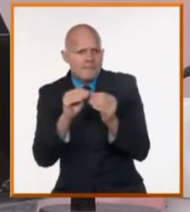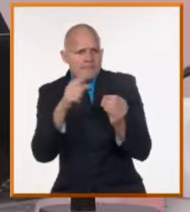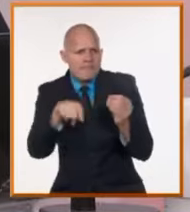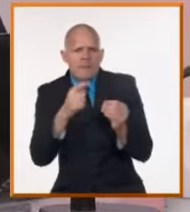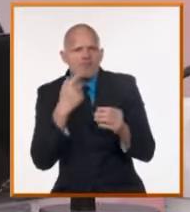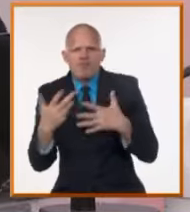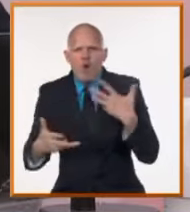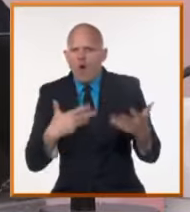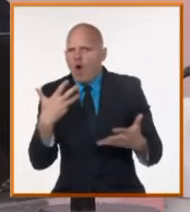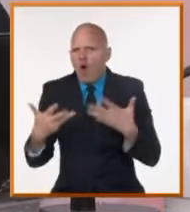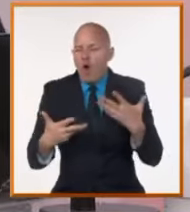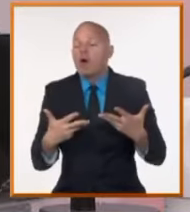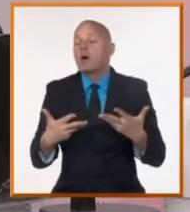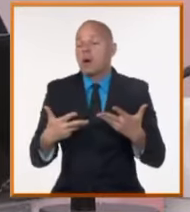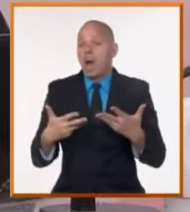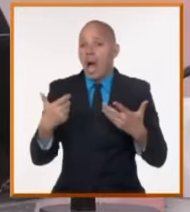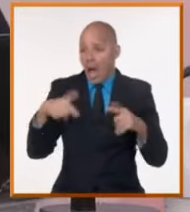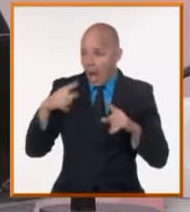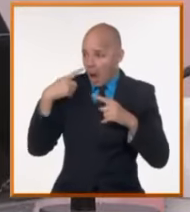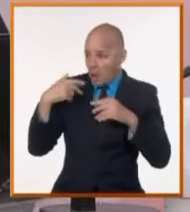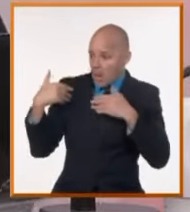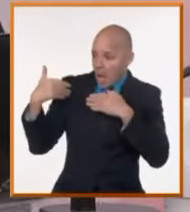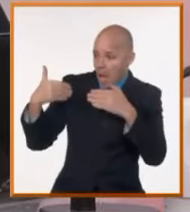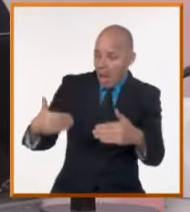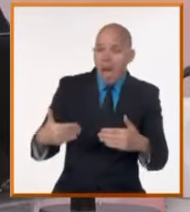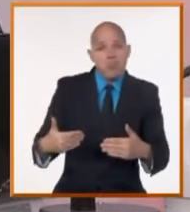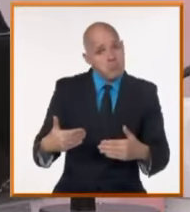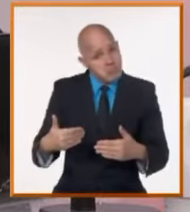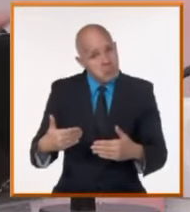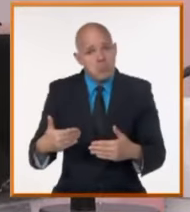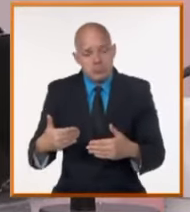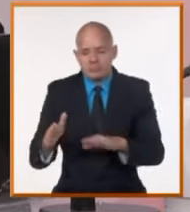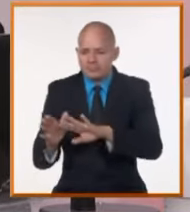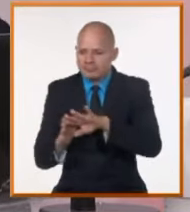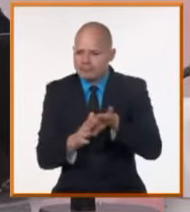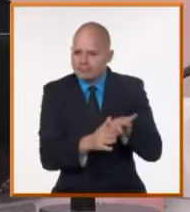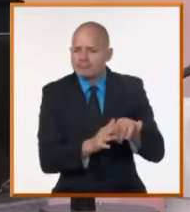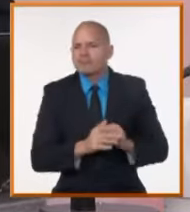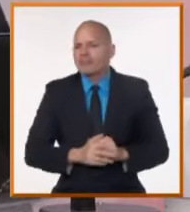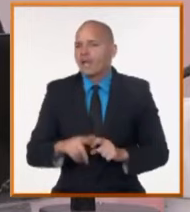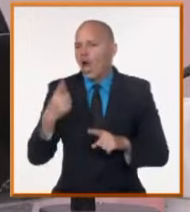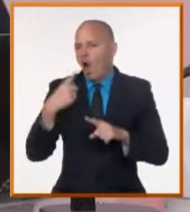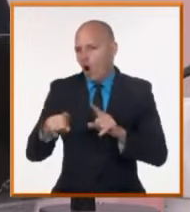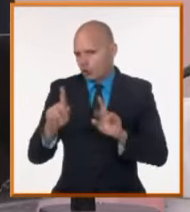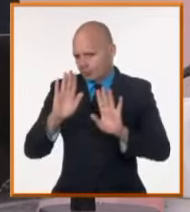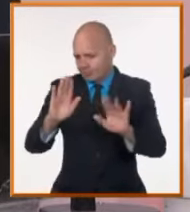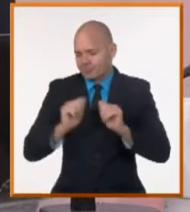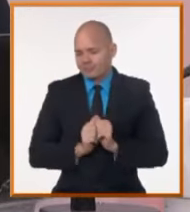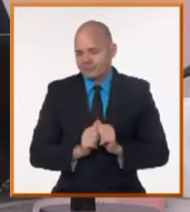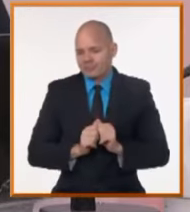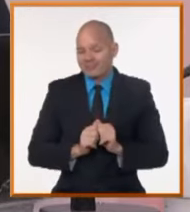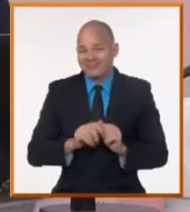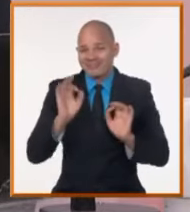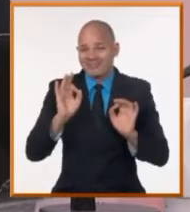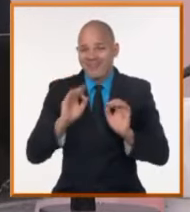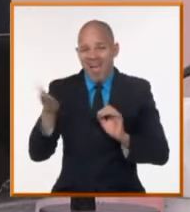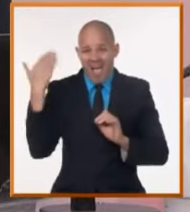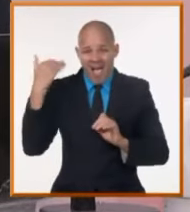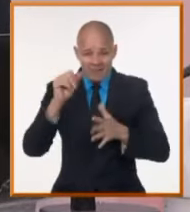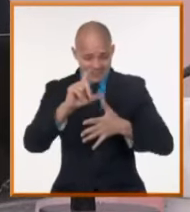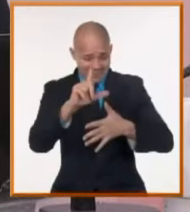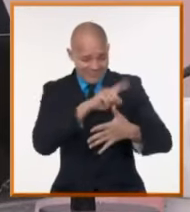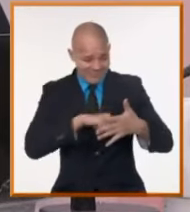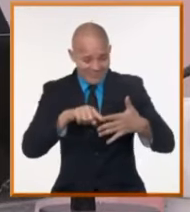tema, sobre esta cantidad de detalle que muchas veces no se conoce. Ahora, había un contexto en América Latina y era la independencia de